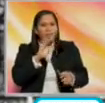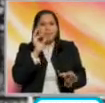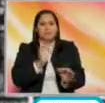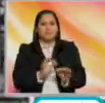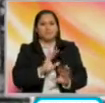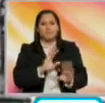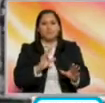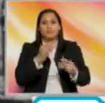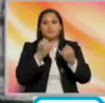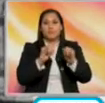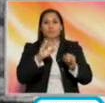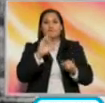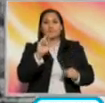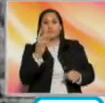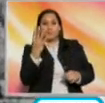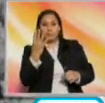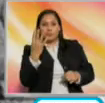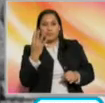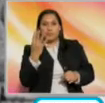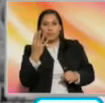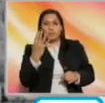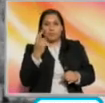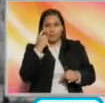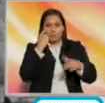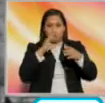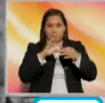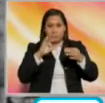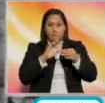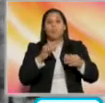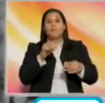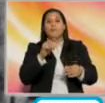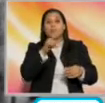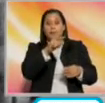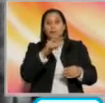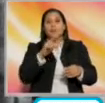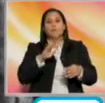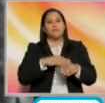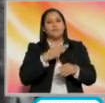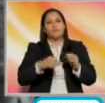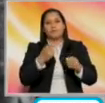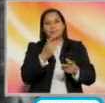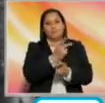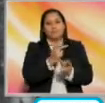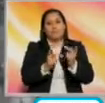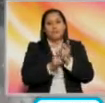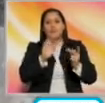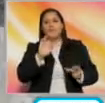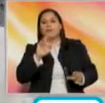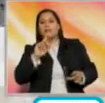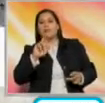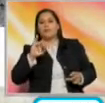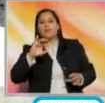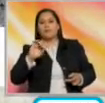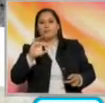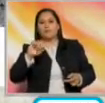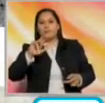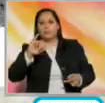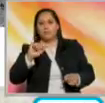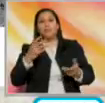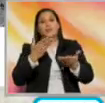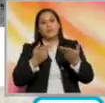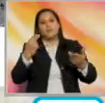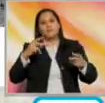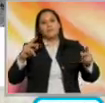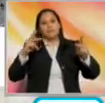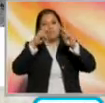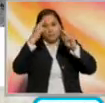inauguró. Se inaugura en el 34 y Ya. les vamos a contar que por fin este proyecto de Federico Mariscal, que ya le da el nombre de Palacio de Bellas Artes, se